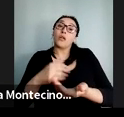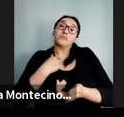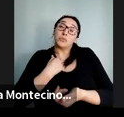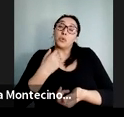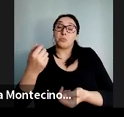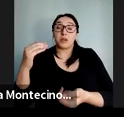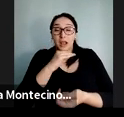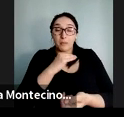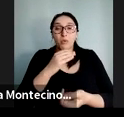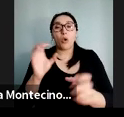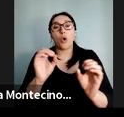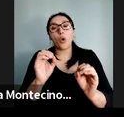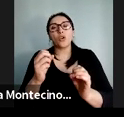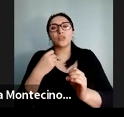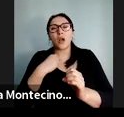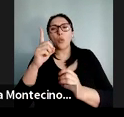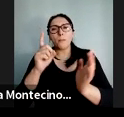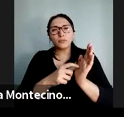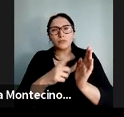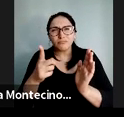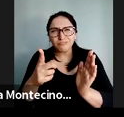necesitan que aclaremos algún punto.